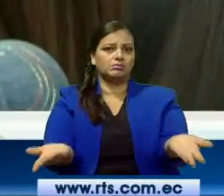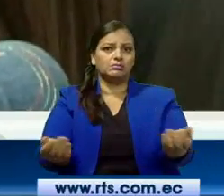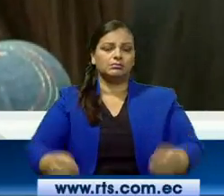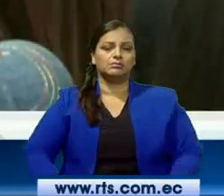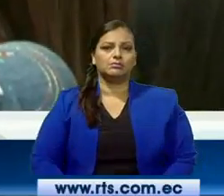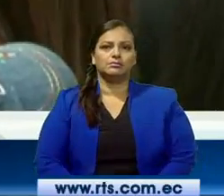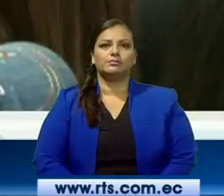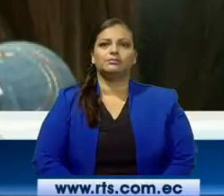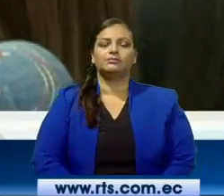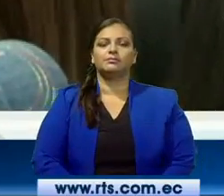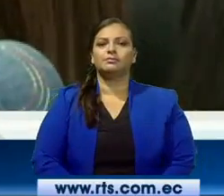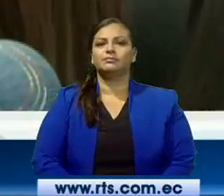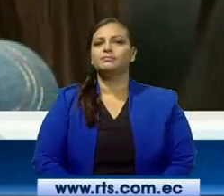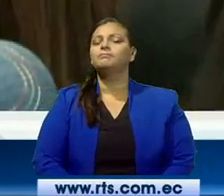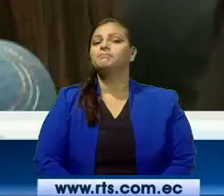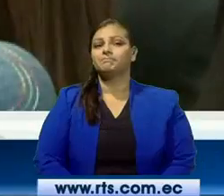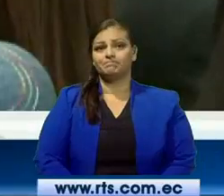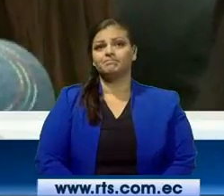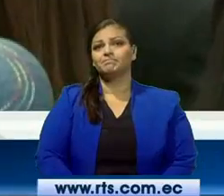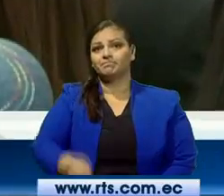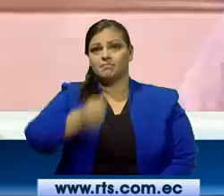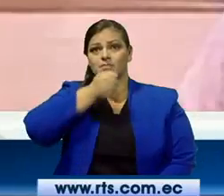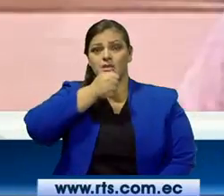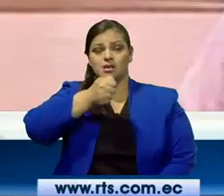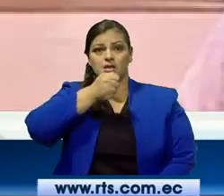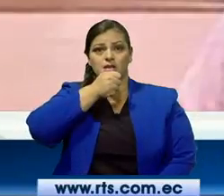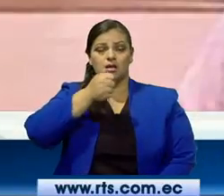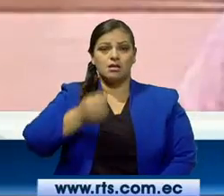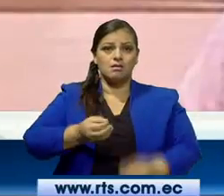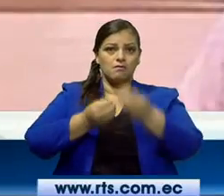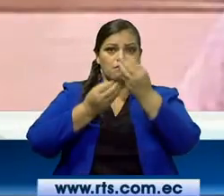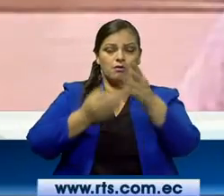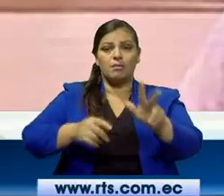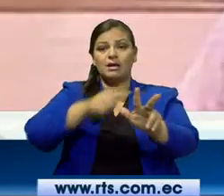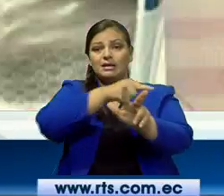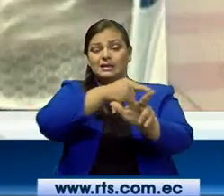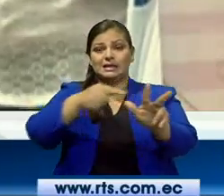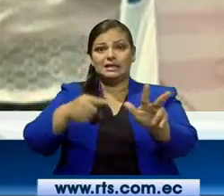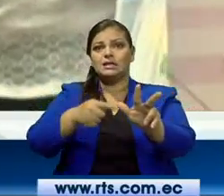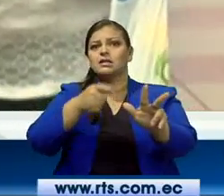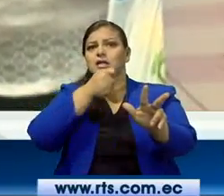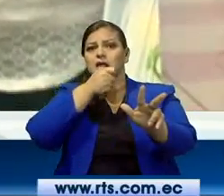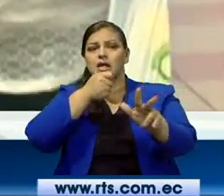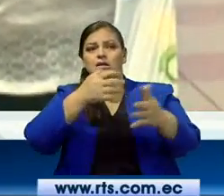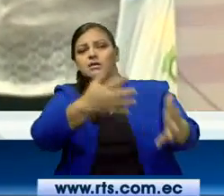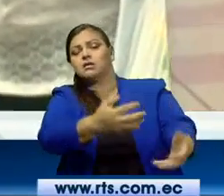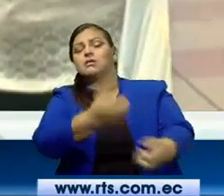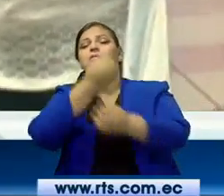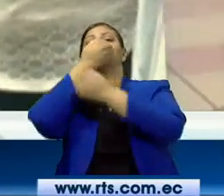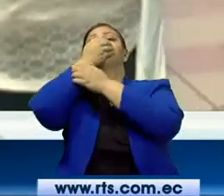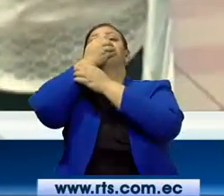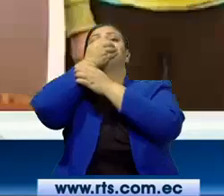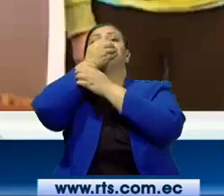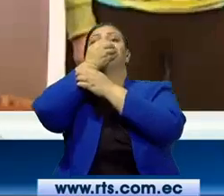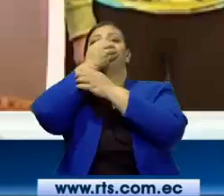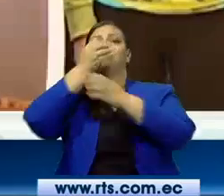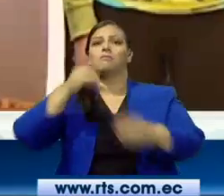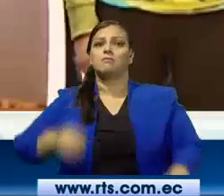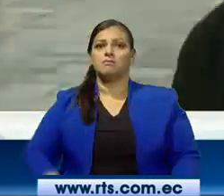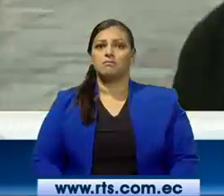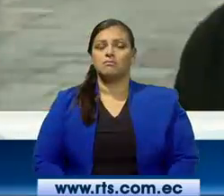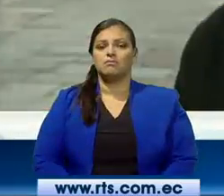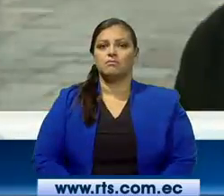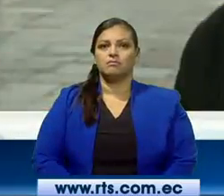conflictos internacionales, estos comunicadores coinciden que el secuestro del equipo periodístico de Diario El Comercio no se trataba de un secuestro extorsivo